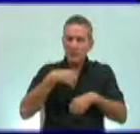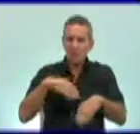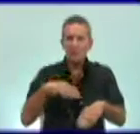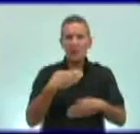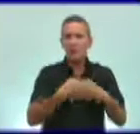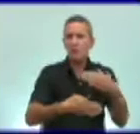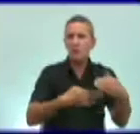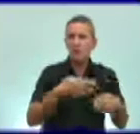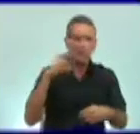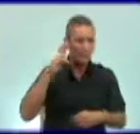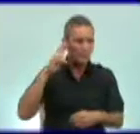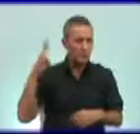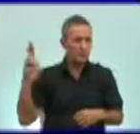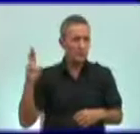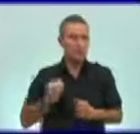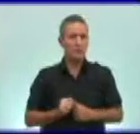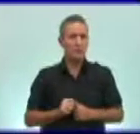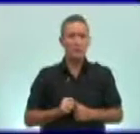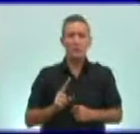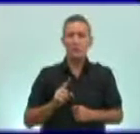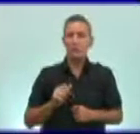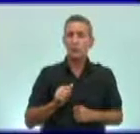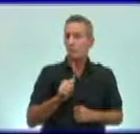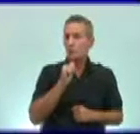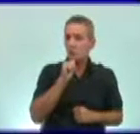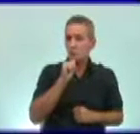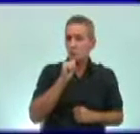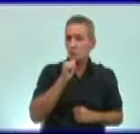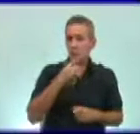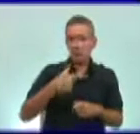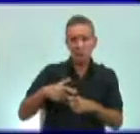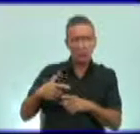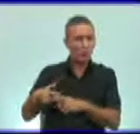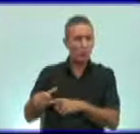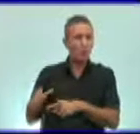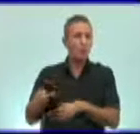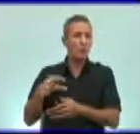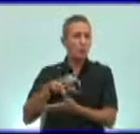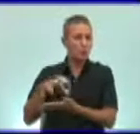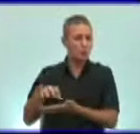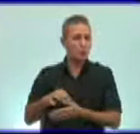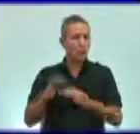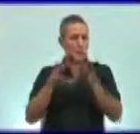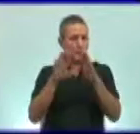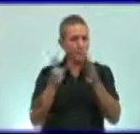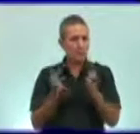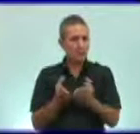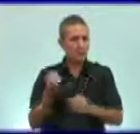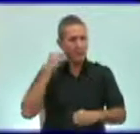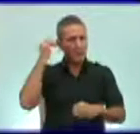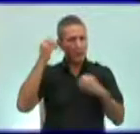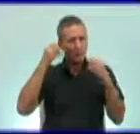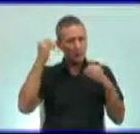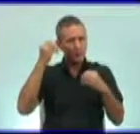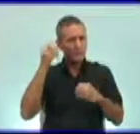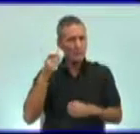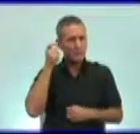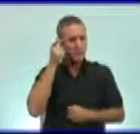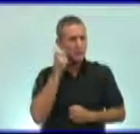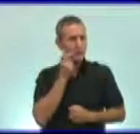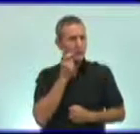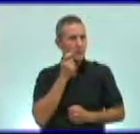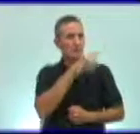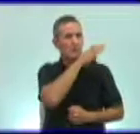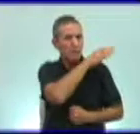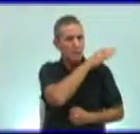manera esencial, y no dudo que en otras partes del mundo, porque el pensamiento de Simón Bolívar es un pensamiento